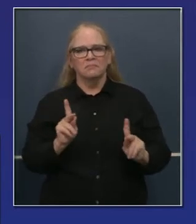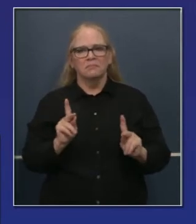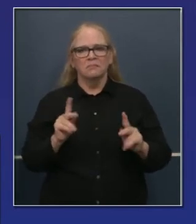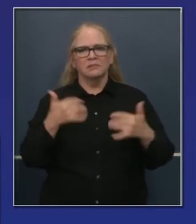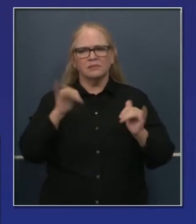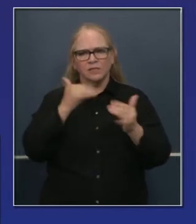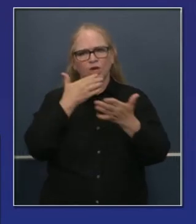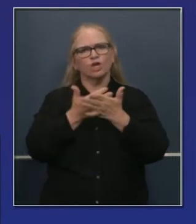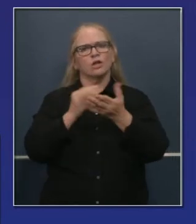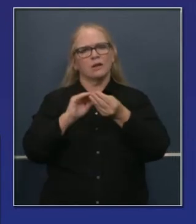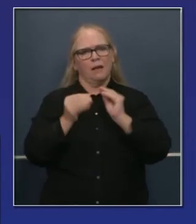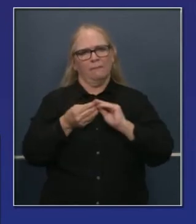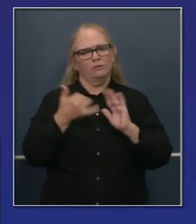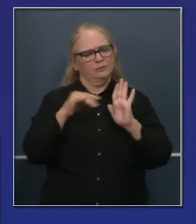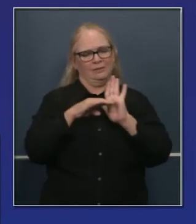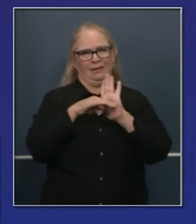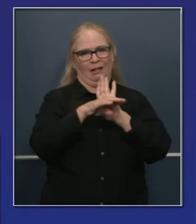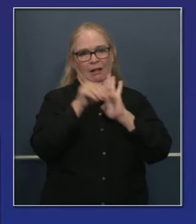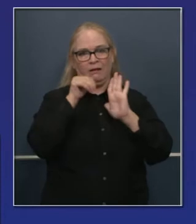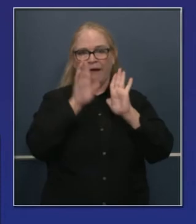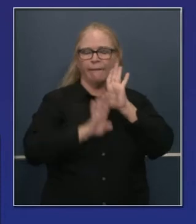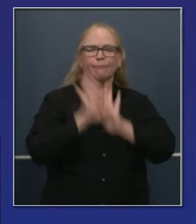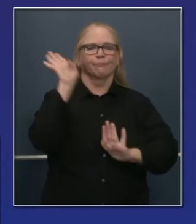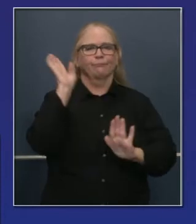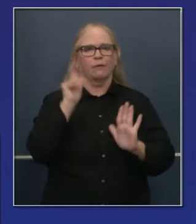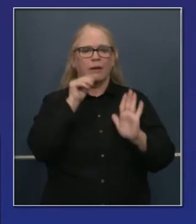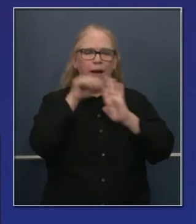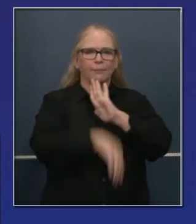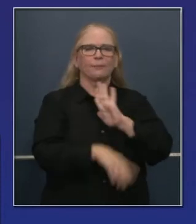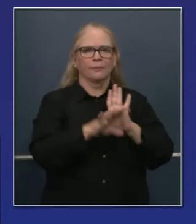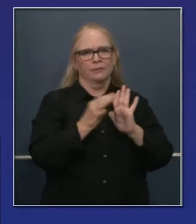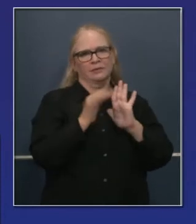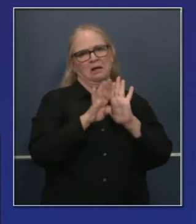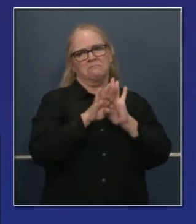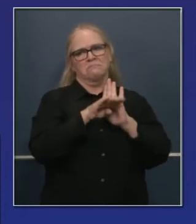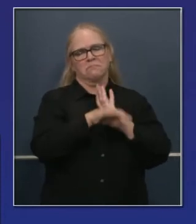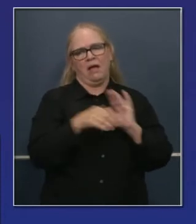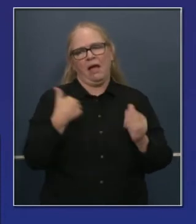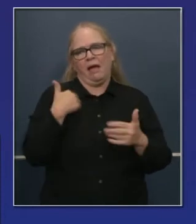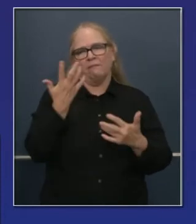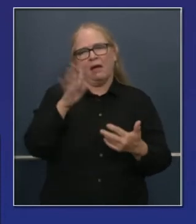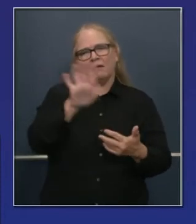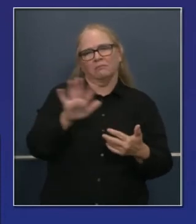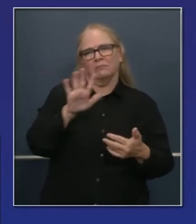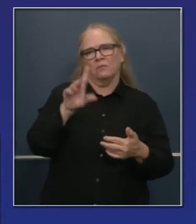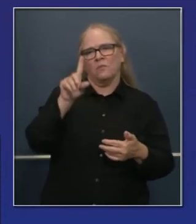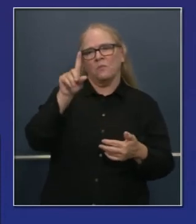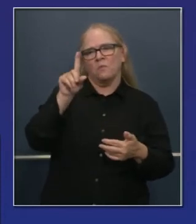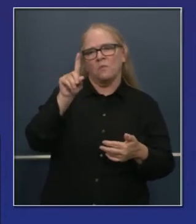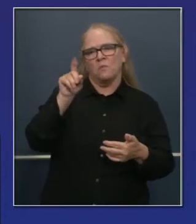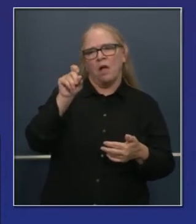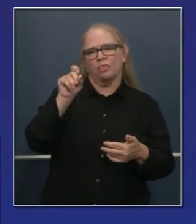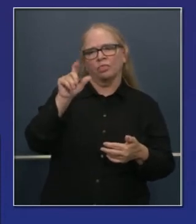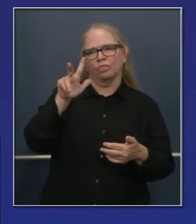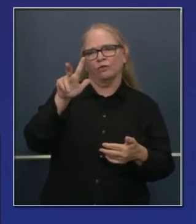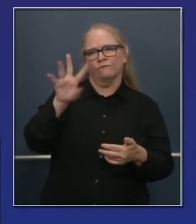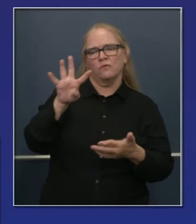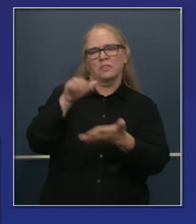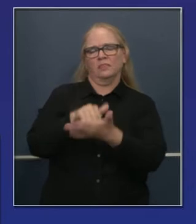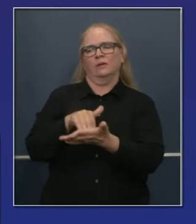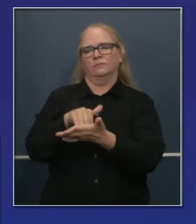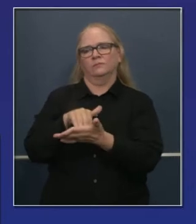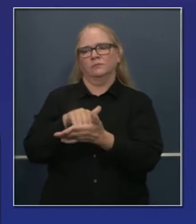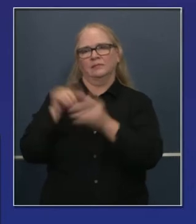le pueden decir de una forma más precisa tenemos un promedio de 134 mil pruebas cada